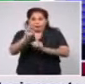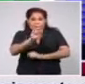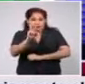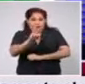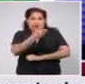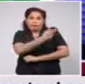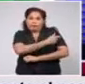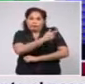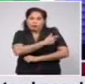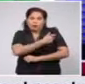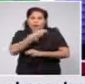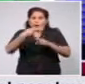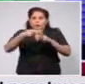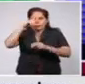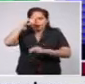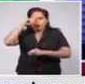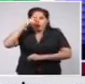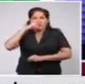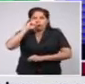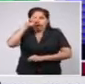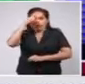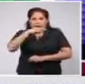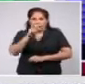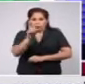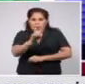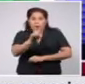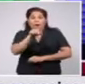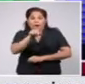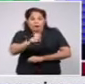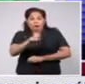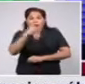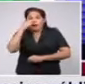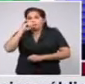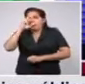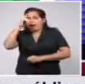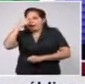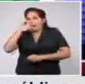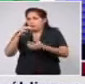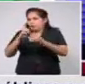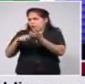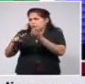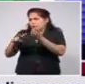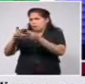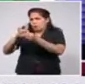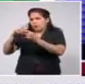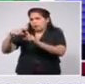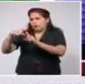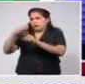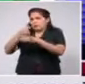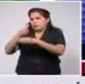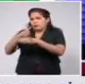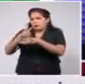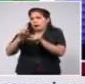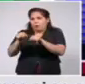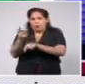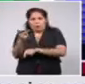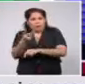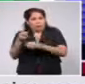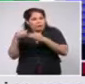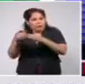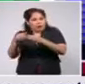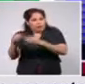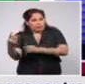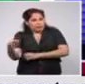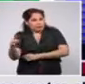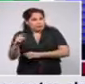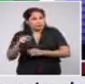de Soberana 02 en La Habana, de Abdala en Guantánamo, Santiago y Granma, y